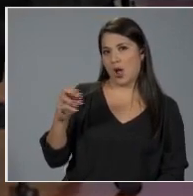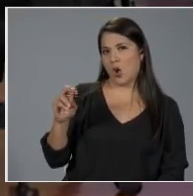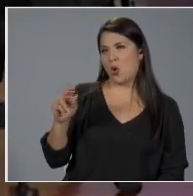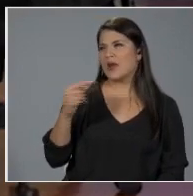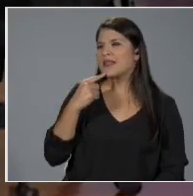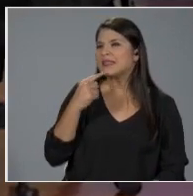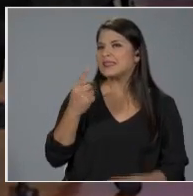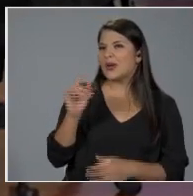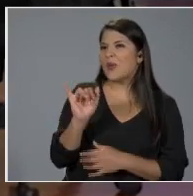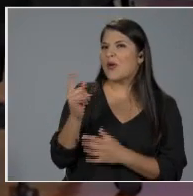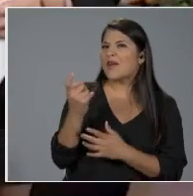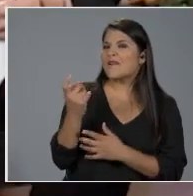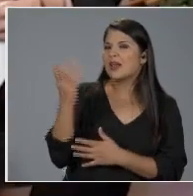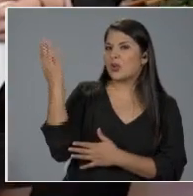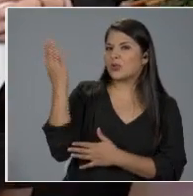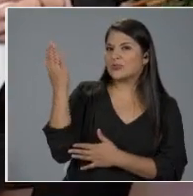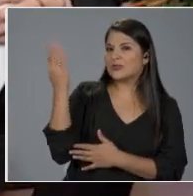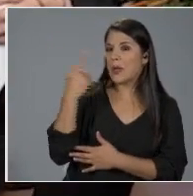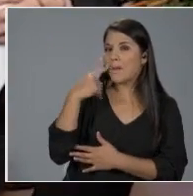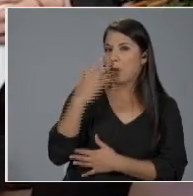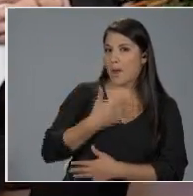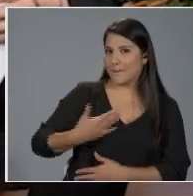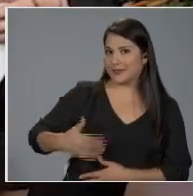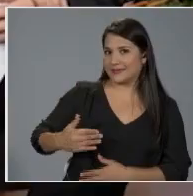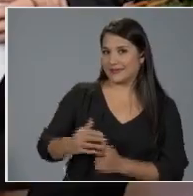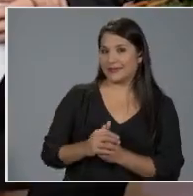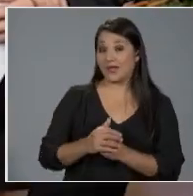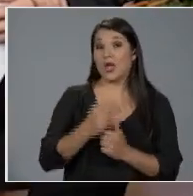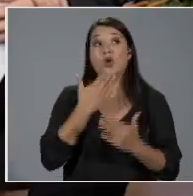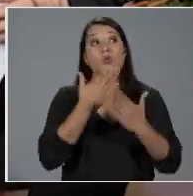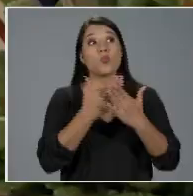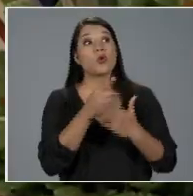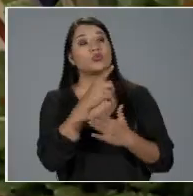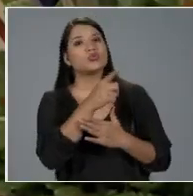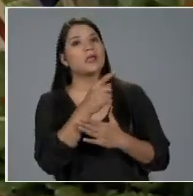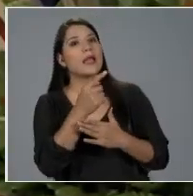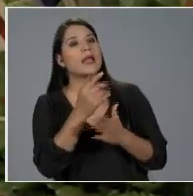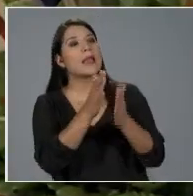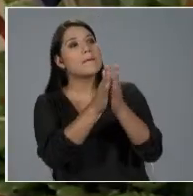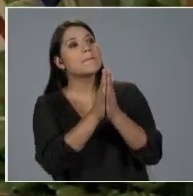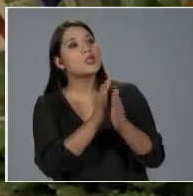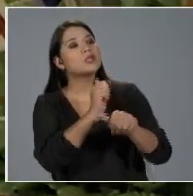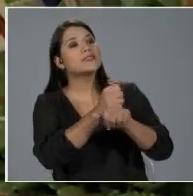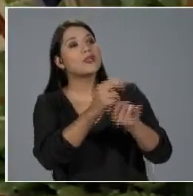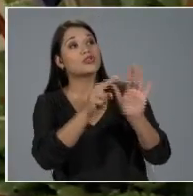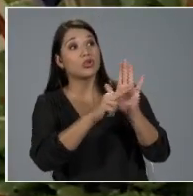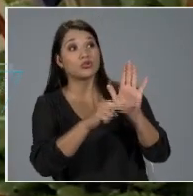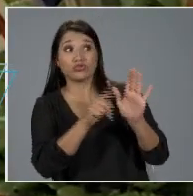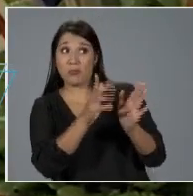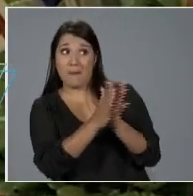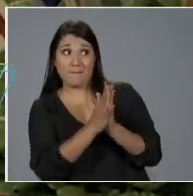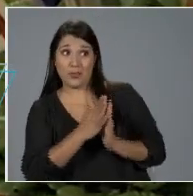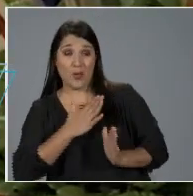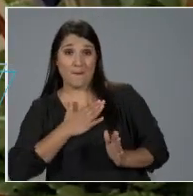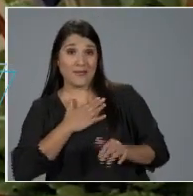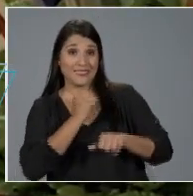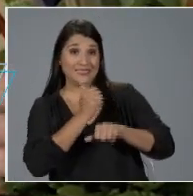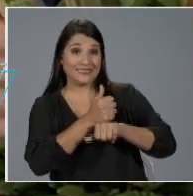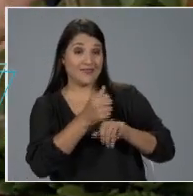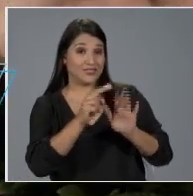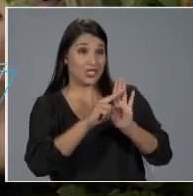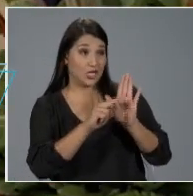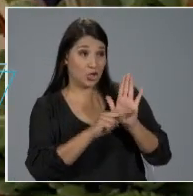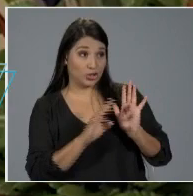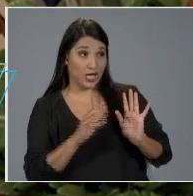que le deja también el discurso del mandatario? Bueno, usted le pidió a ella una nota, no me la ha pedido a mí. Yo diría que yo le pondría un